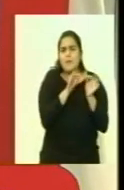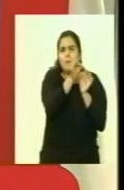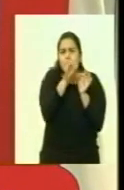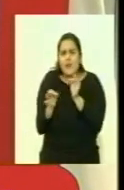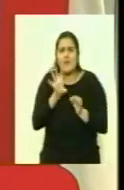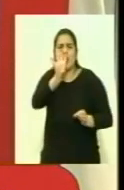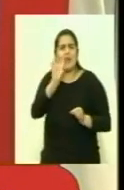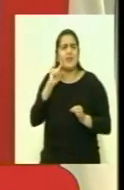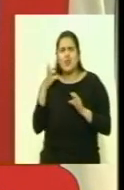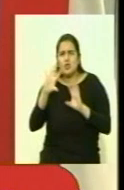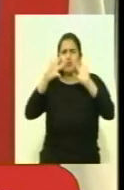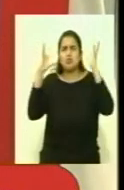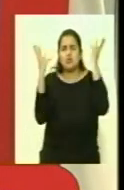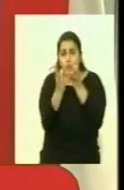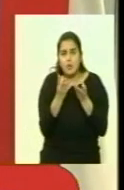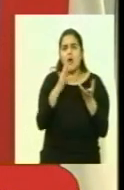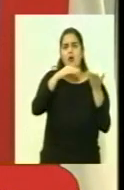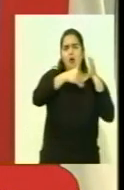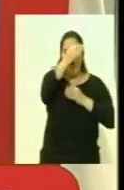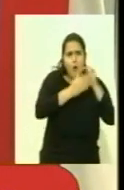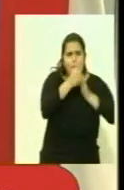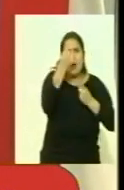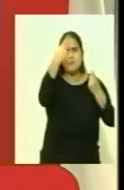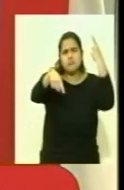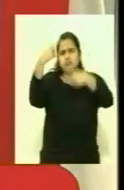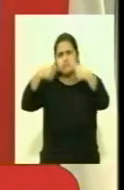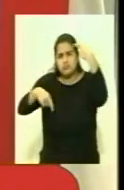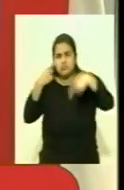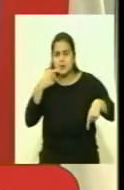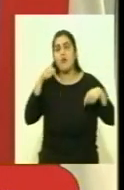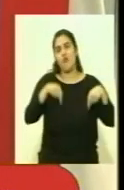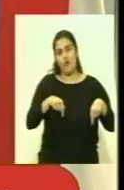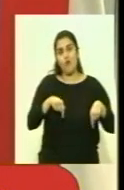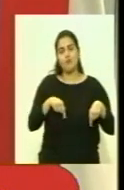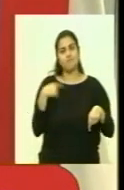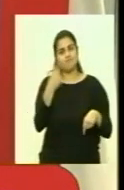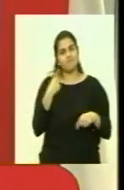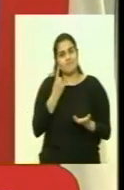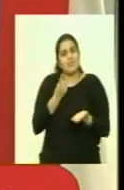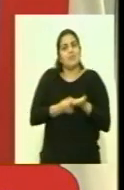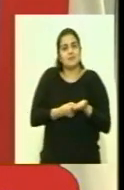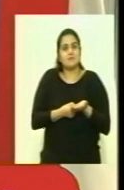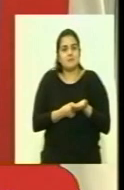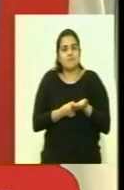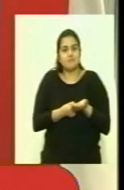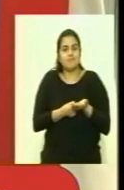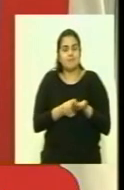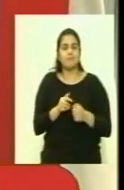pueblos de la provincia distintos tipos de obra, hace que hoy tomemos la decisión de